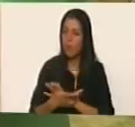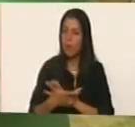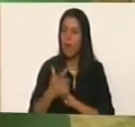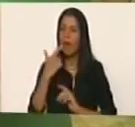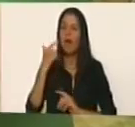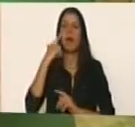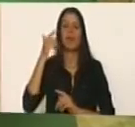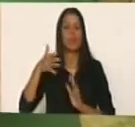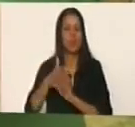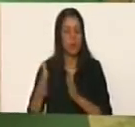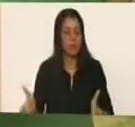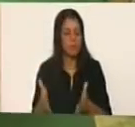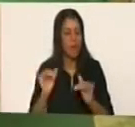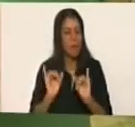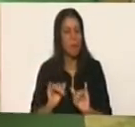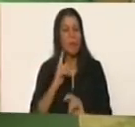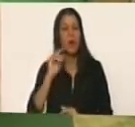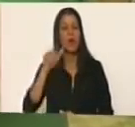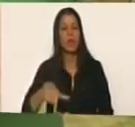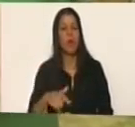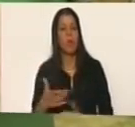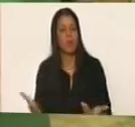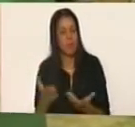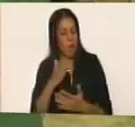el conformismo. En vez de esto,